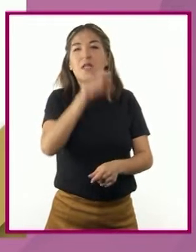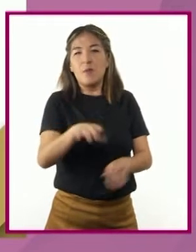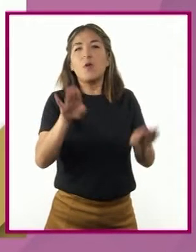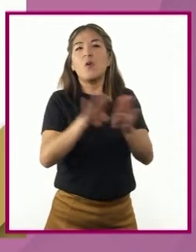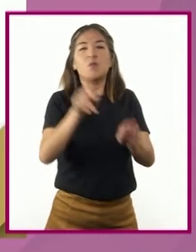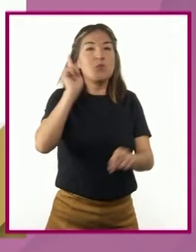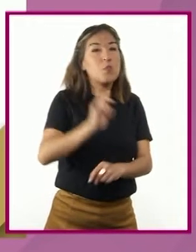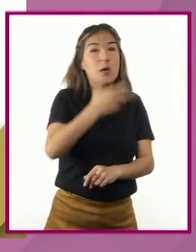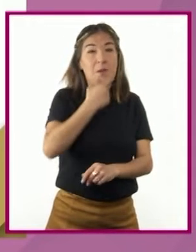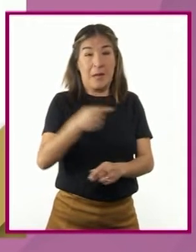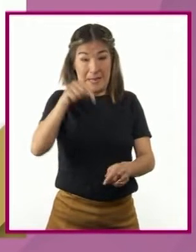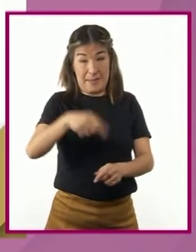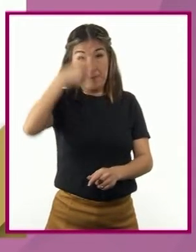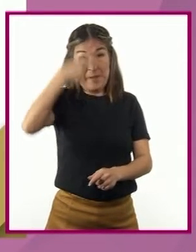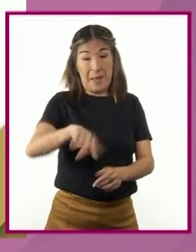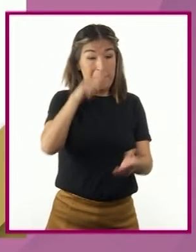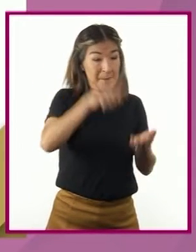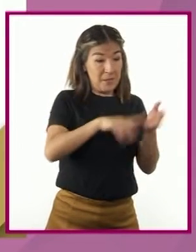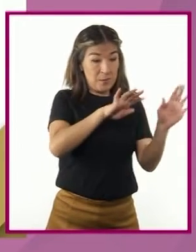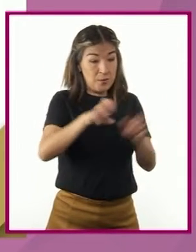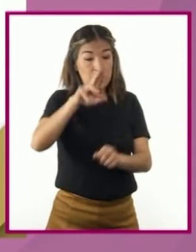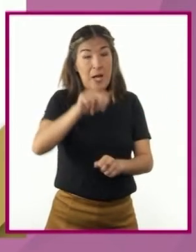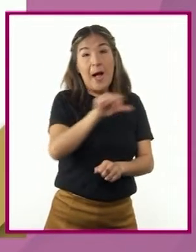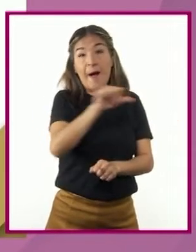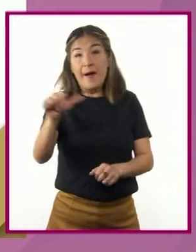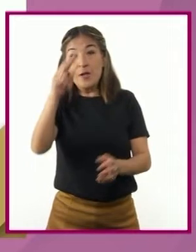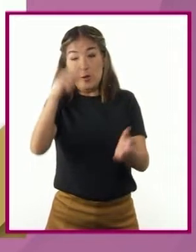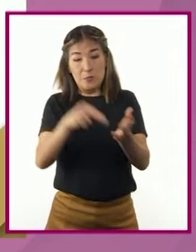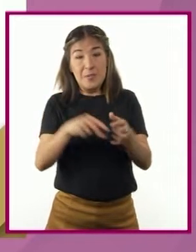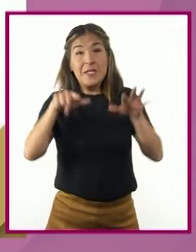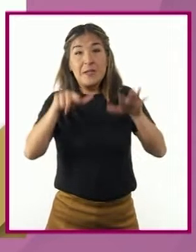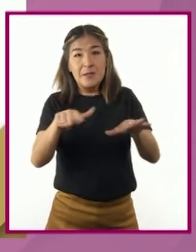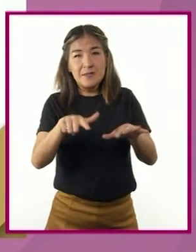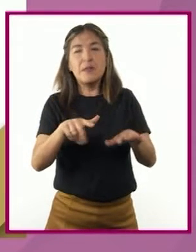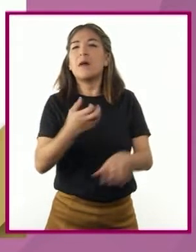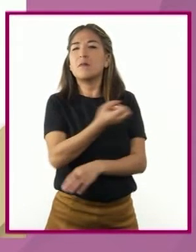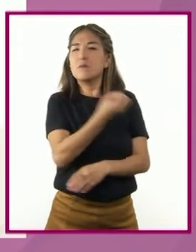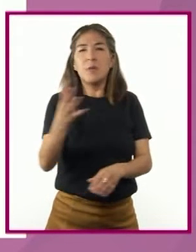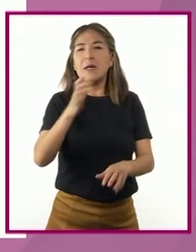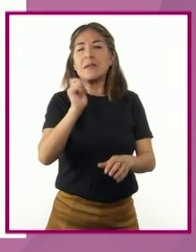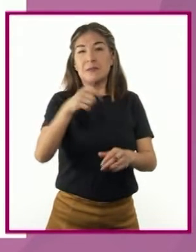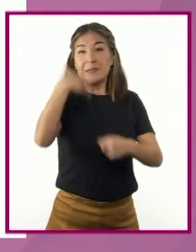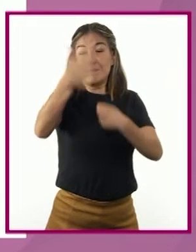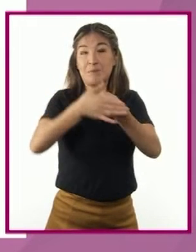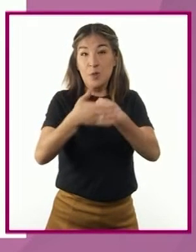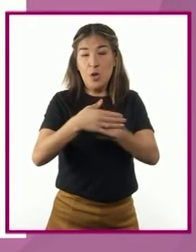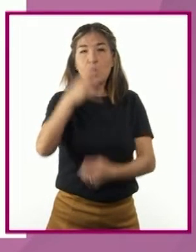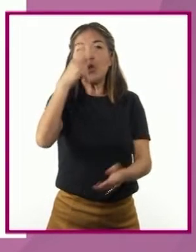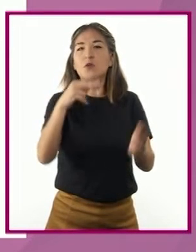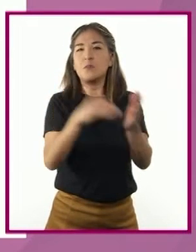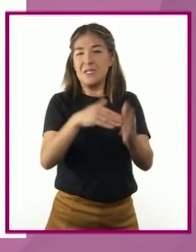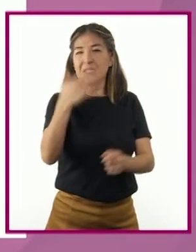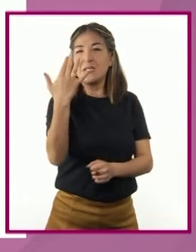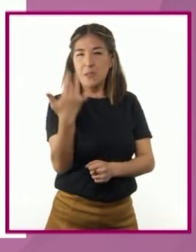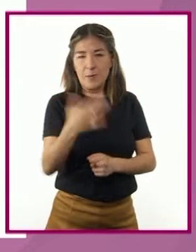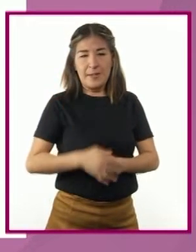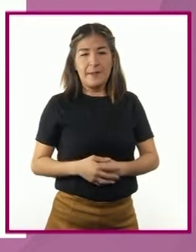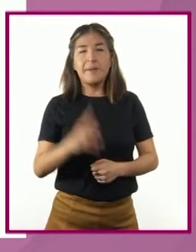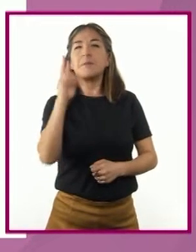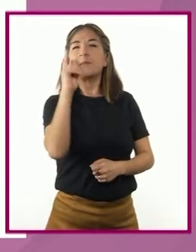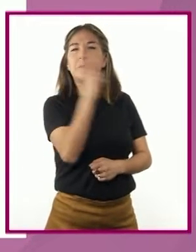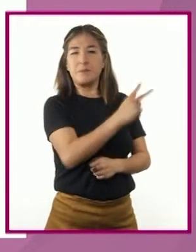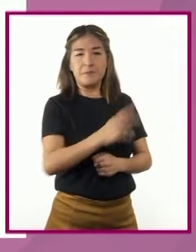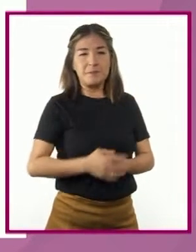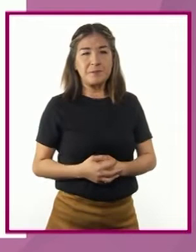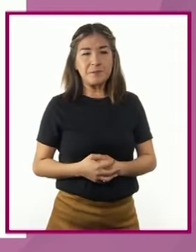desde 1980 hasta 2017, con una proyección hacia 2050. Observen que